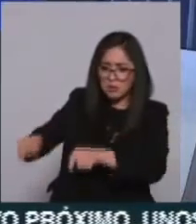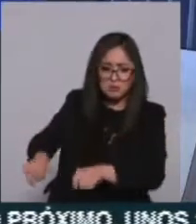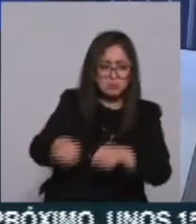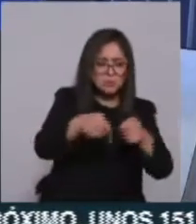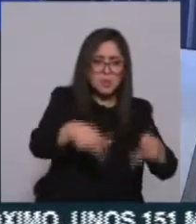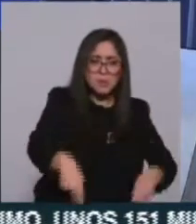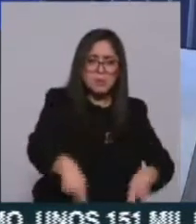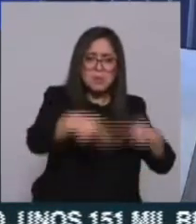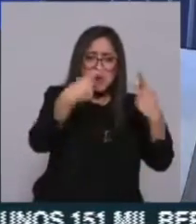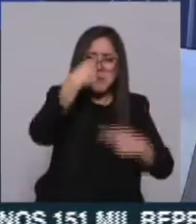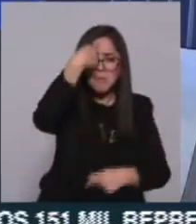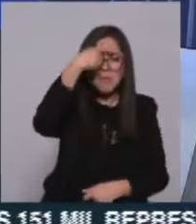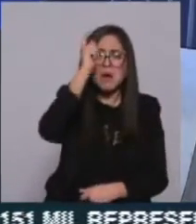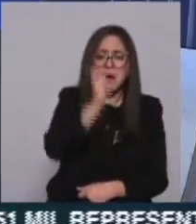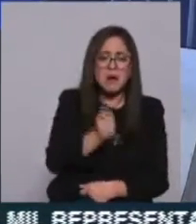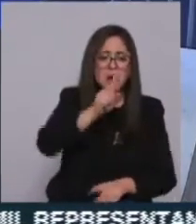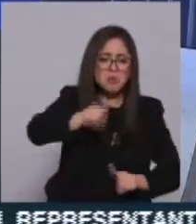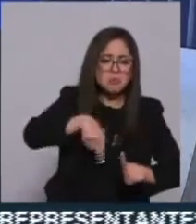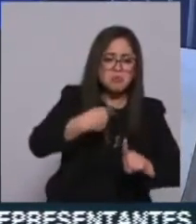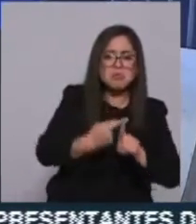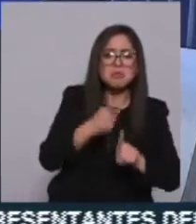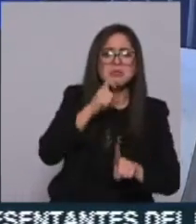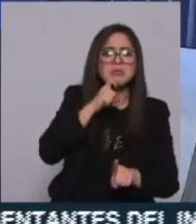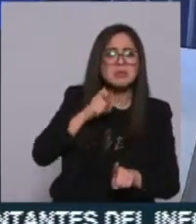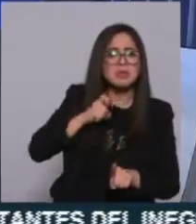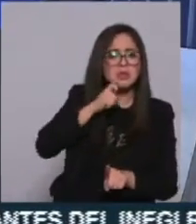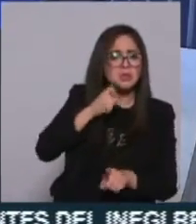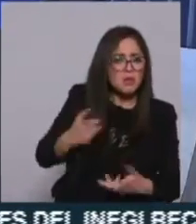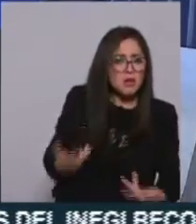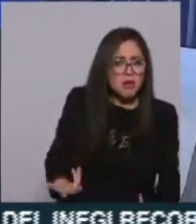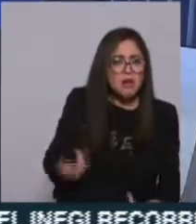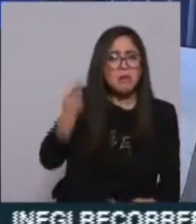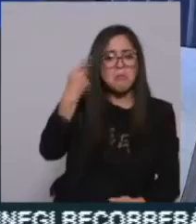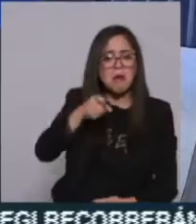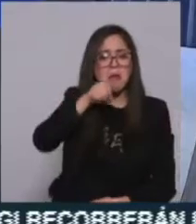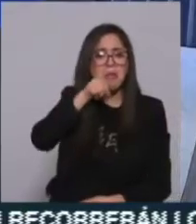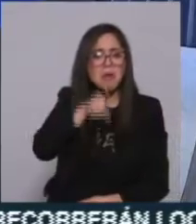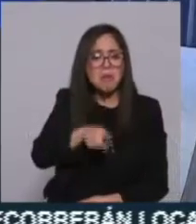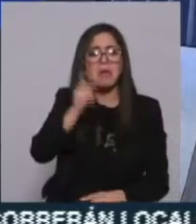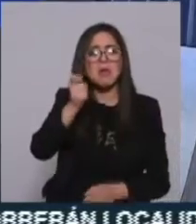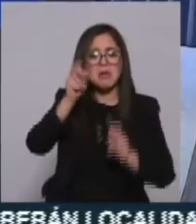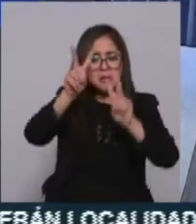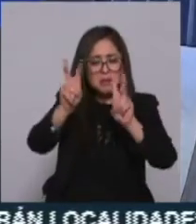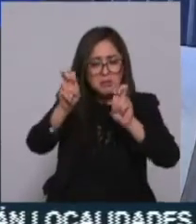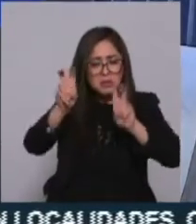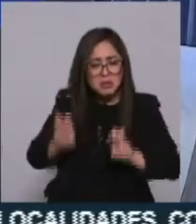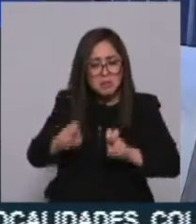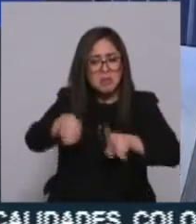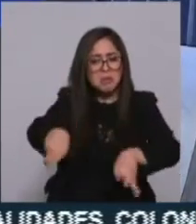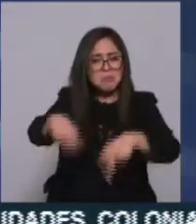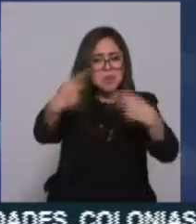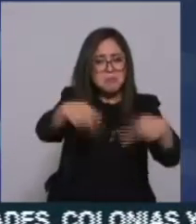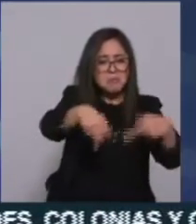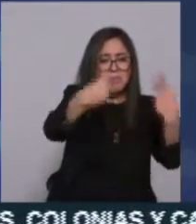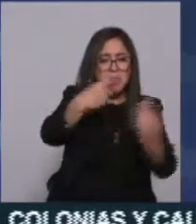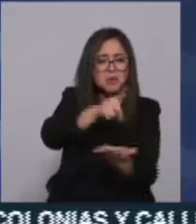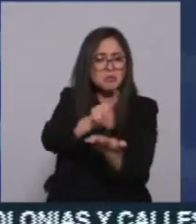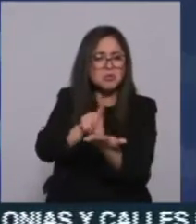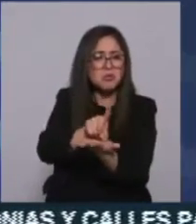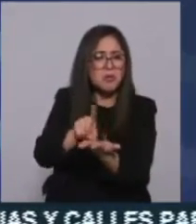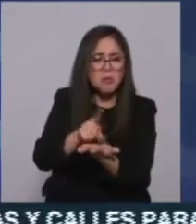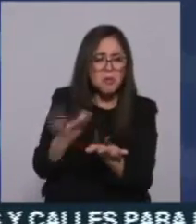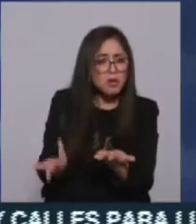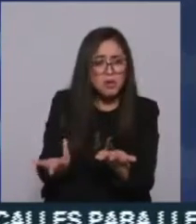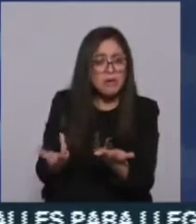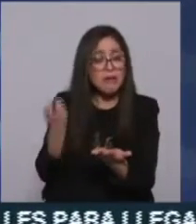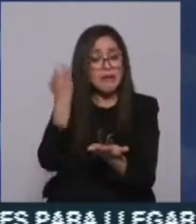situaciones de enorme violencia vinculadas con el narcomenudeo. Todo esto es parte de una realidad que en